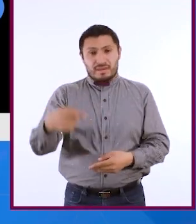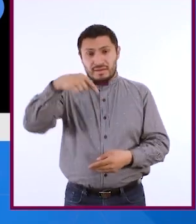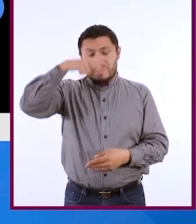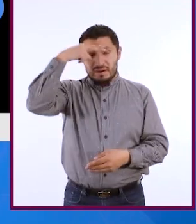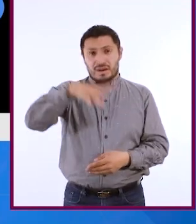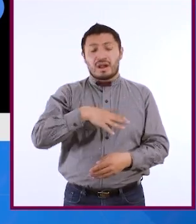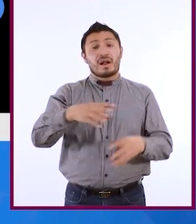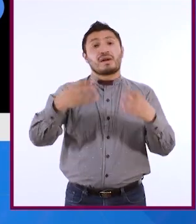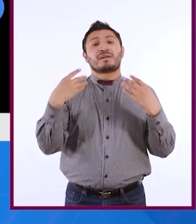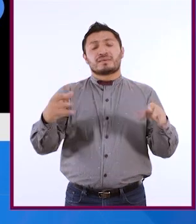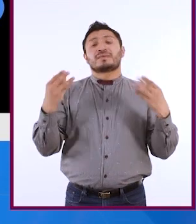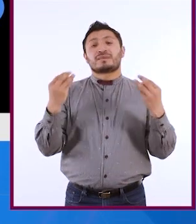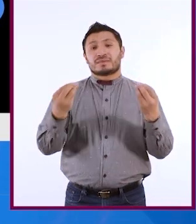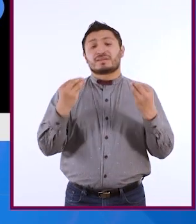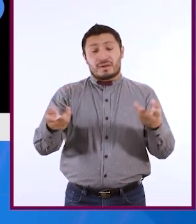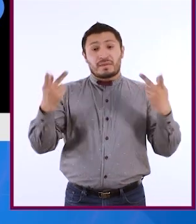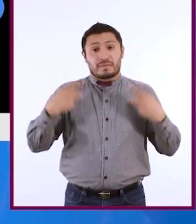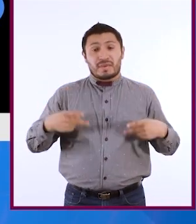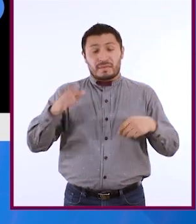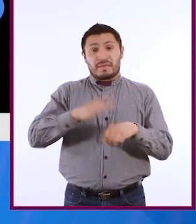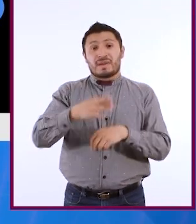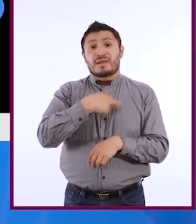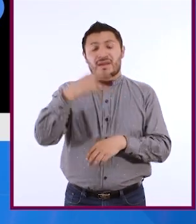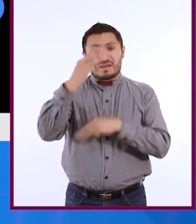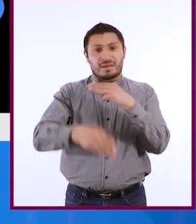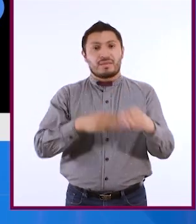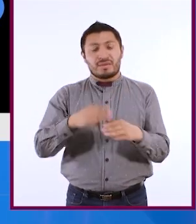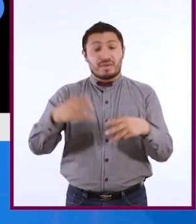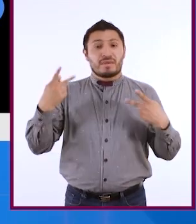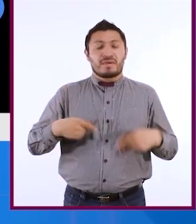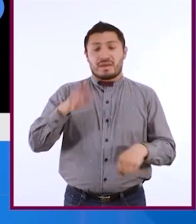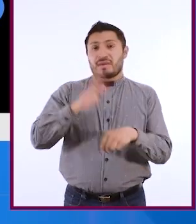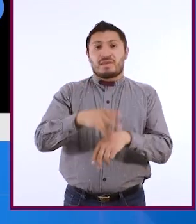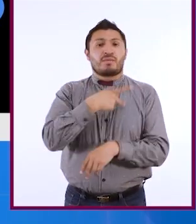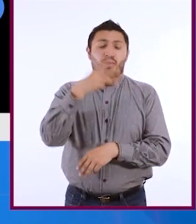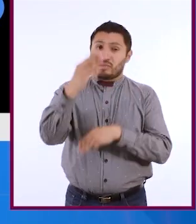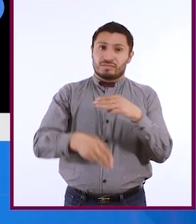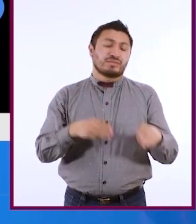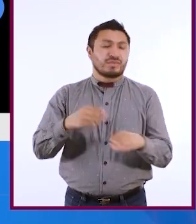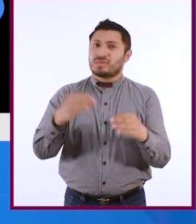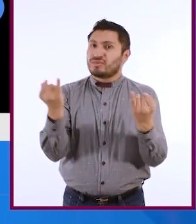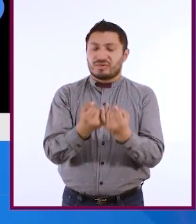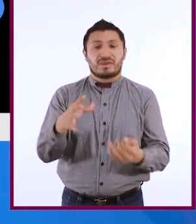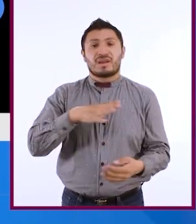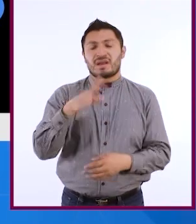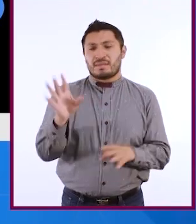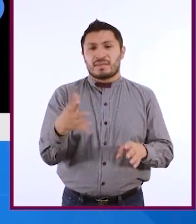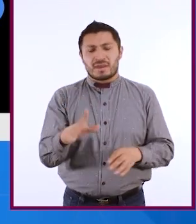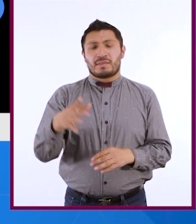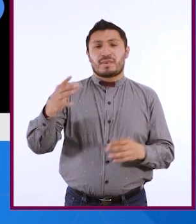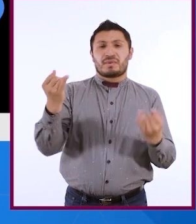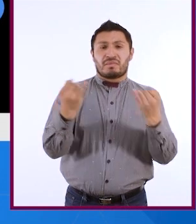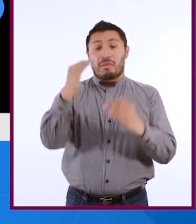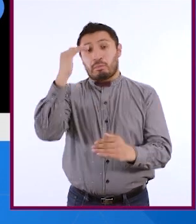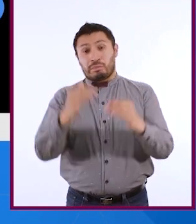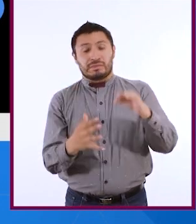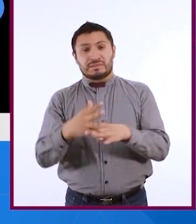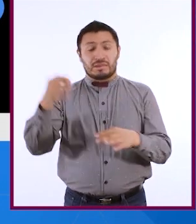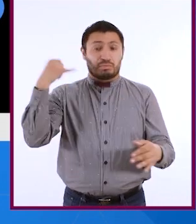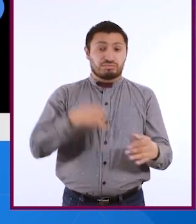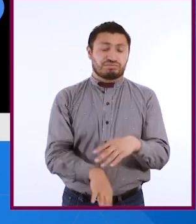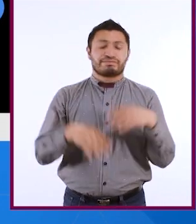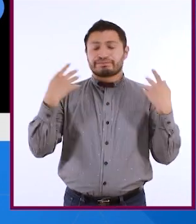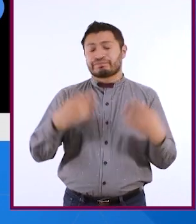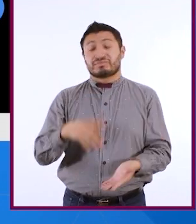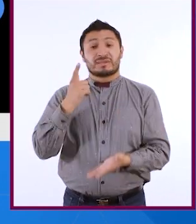tiene de las personas más ricas del mundo y de las personas más pobres del mundo también. Tenemos un índice de desigualdad muy, muy